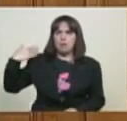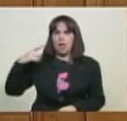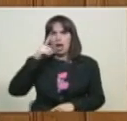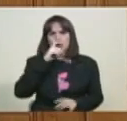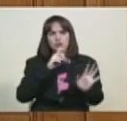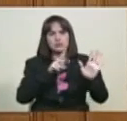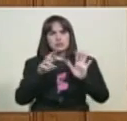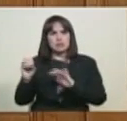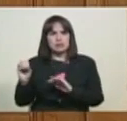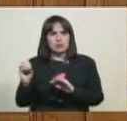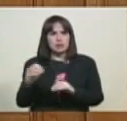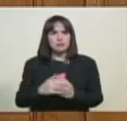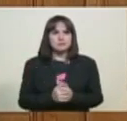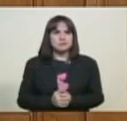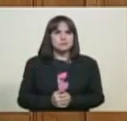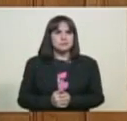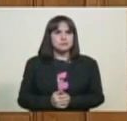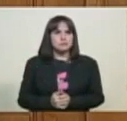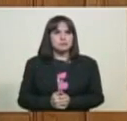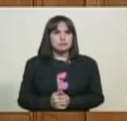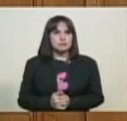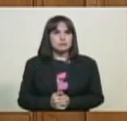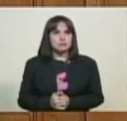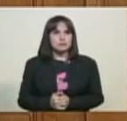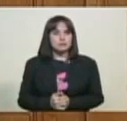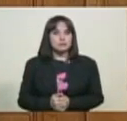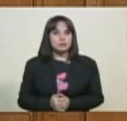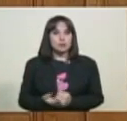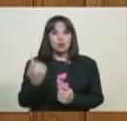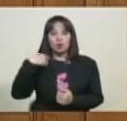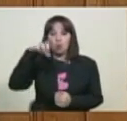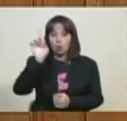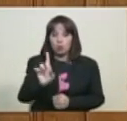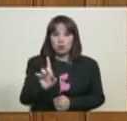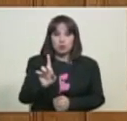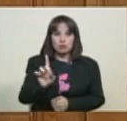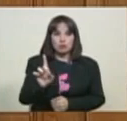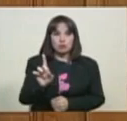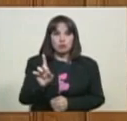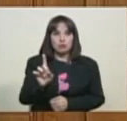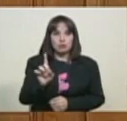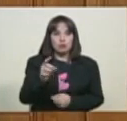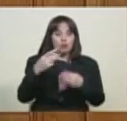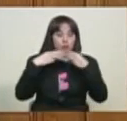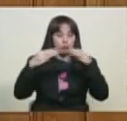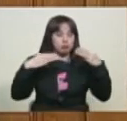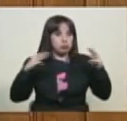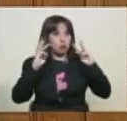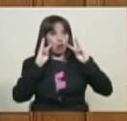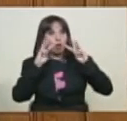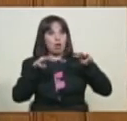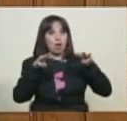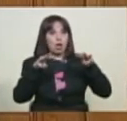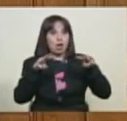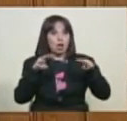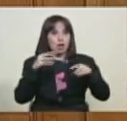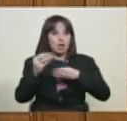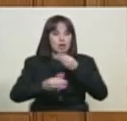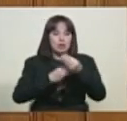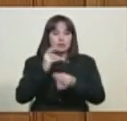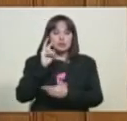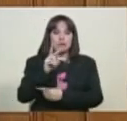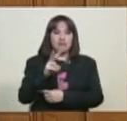60 sea el único caso público que se conozca en la historia